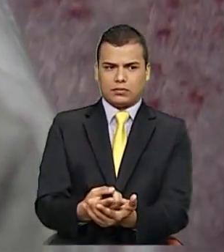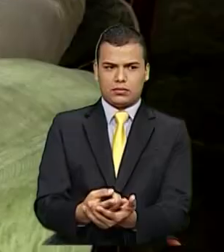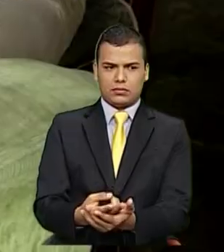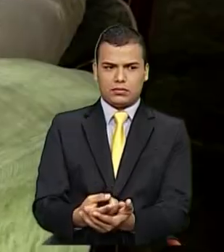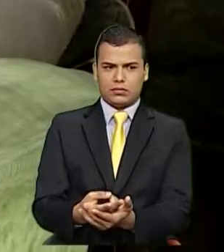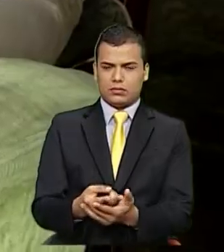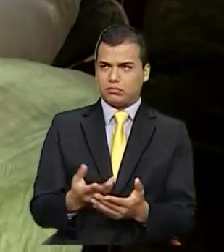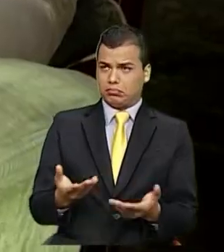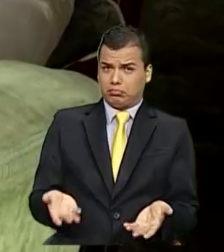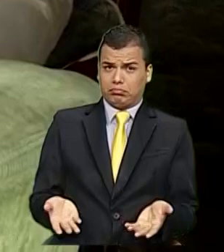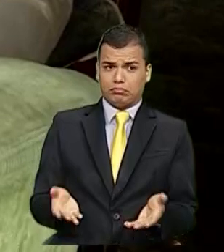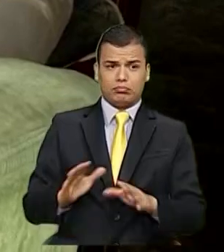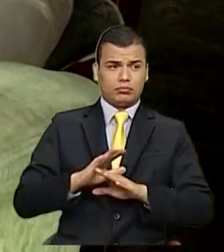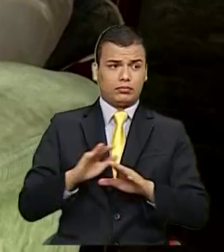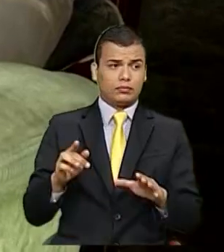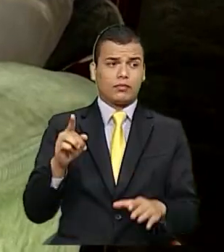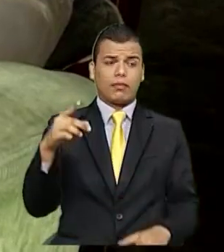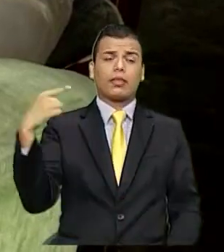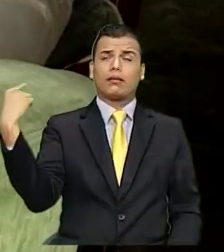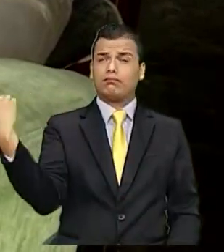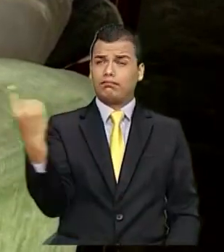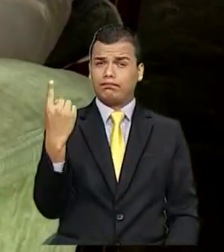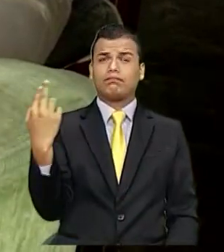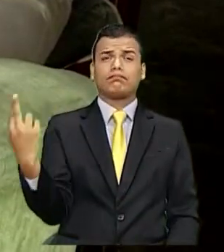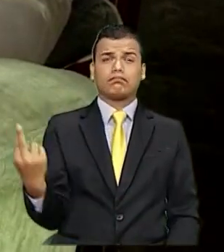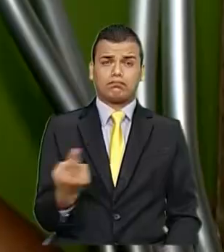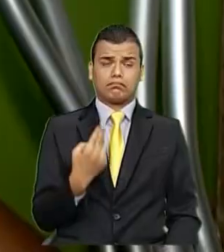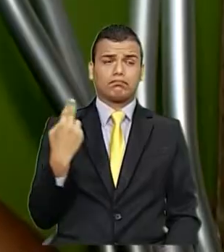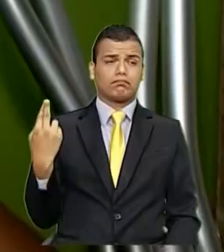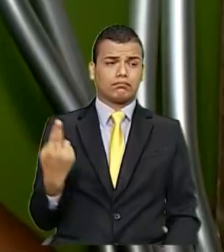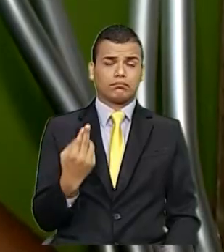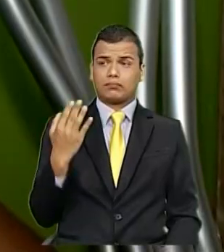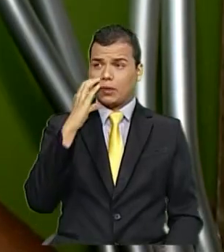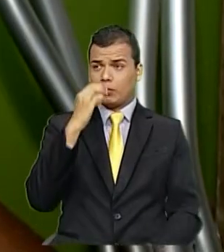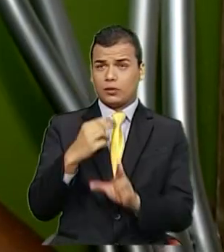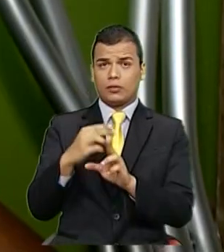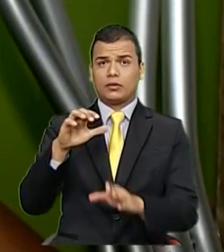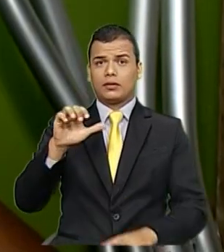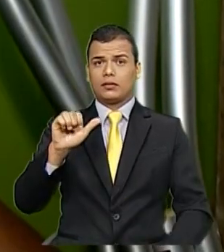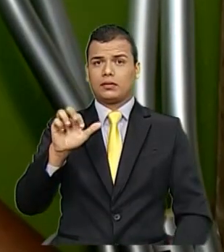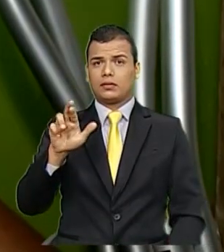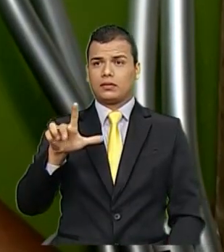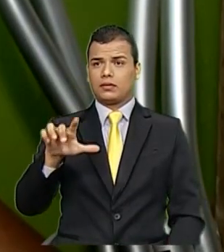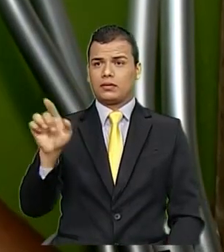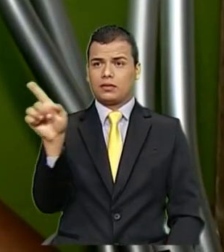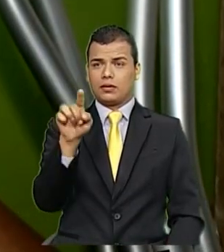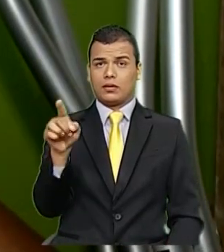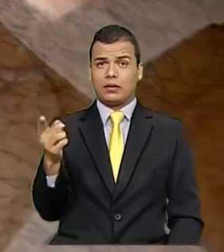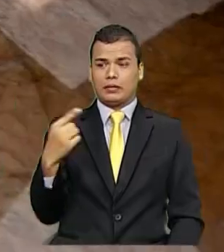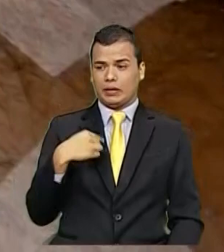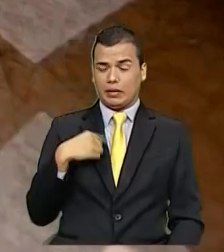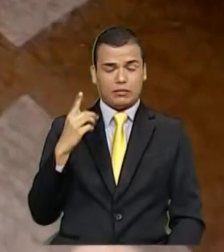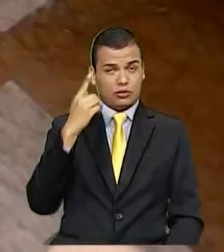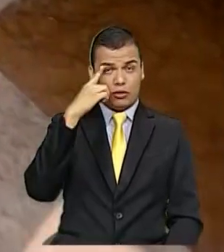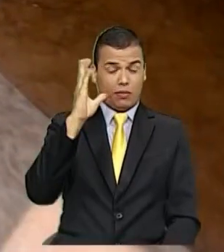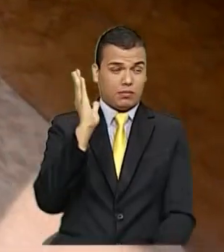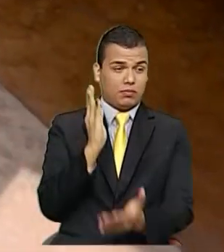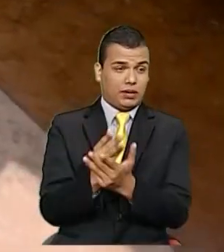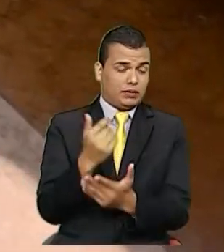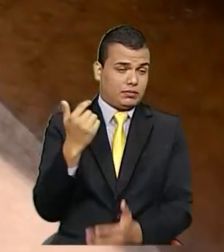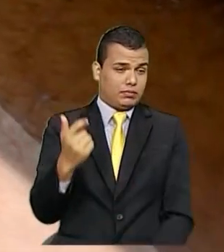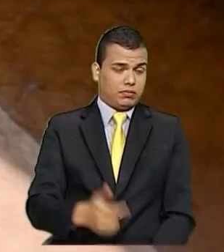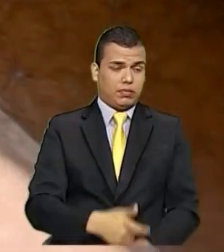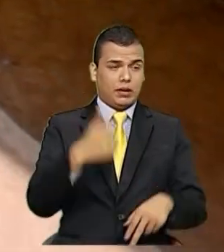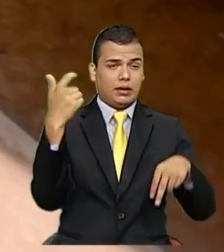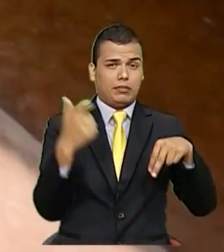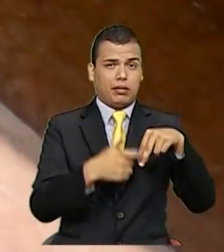esquina. Pero estos casos se repiten permanentemente. Carlos Alberto asegura que luego de ser víctima de una bala perdida en medio de un enfrentamiento entre